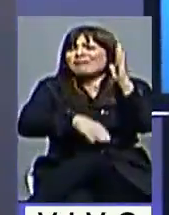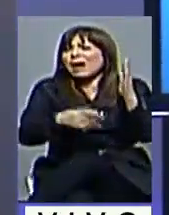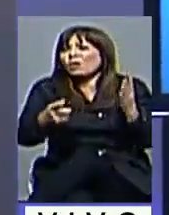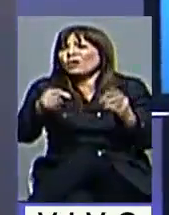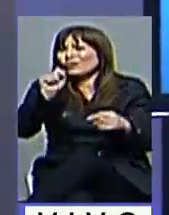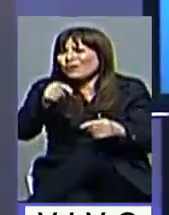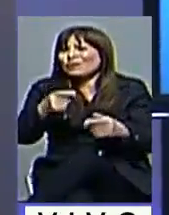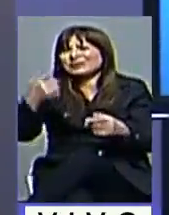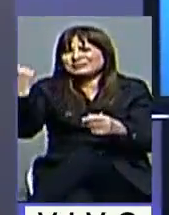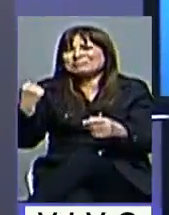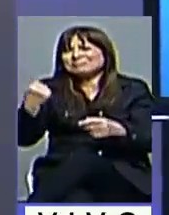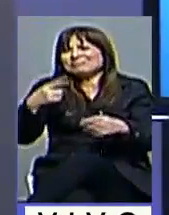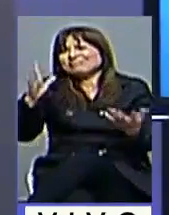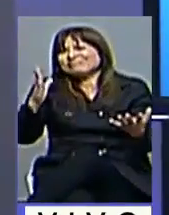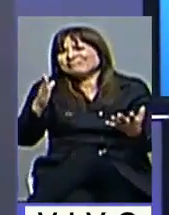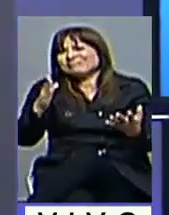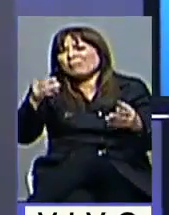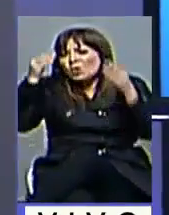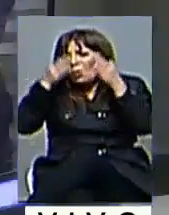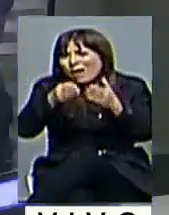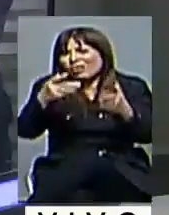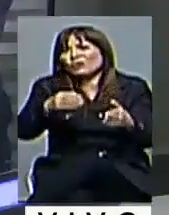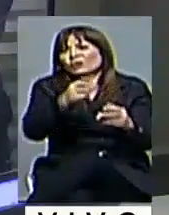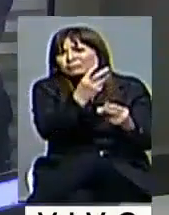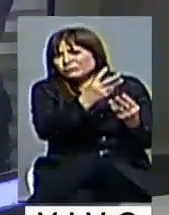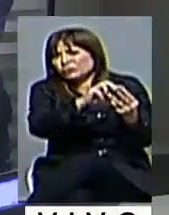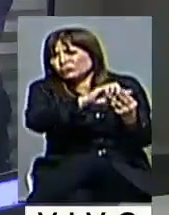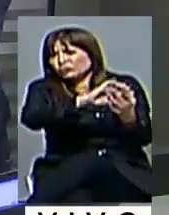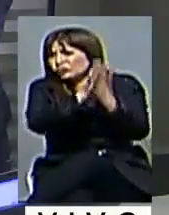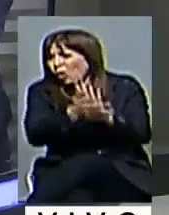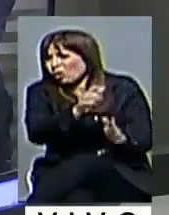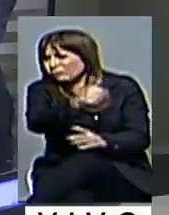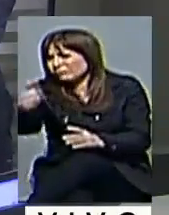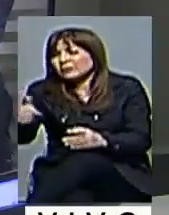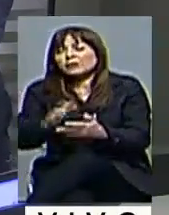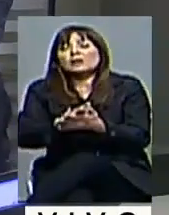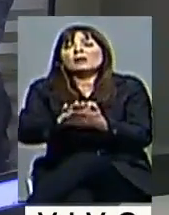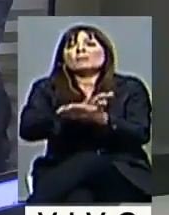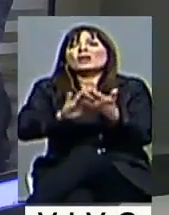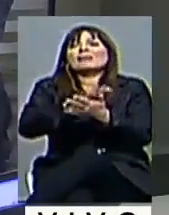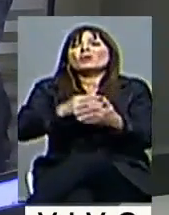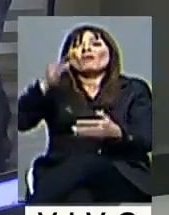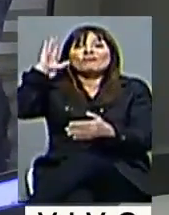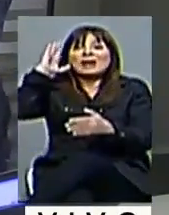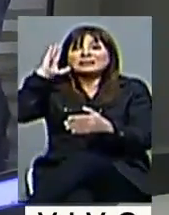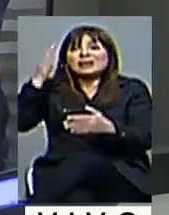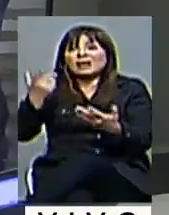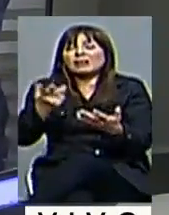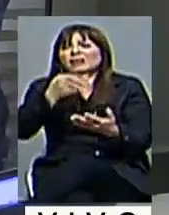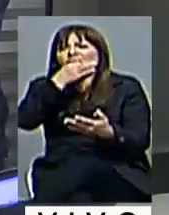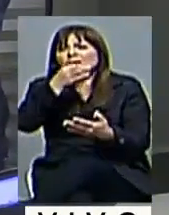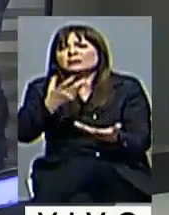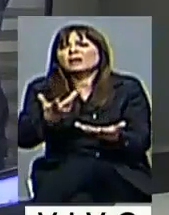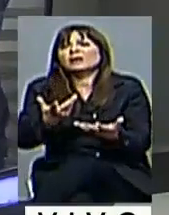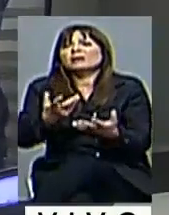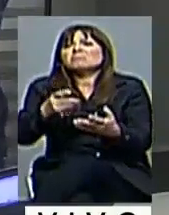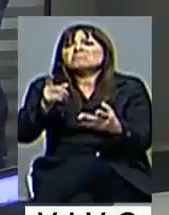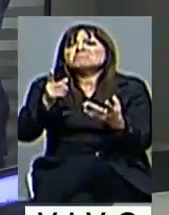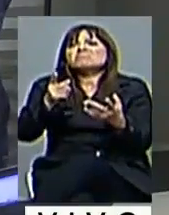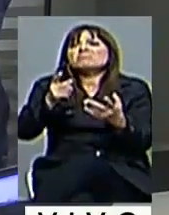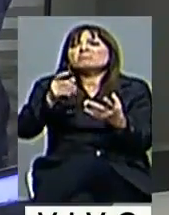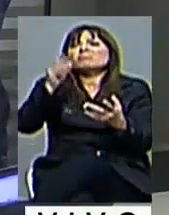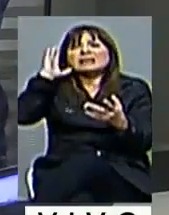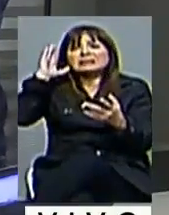cosas... ¿No hubo un triunfo de Bachelet, por ejemplo? ¿Por qué? Porque ella instaló el tema cuando la gratuidad llegó para quedarse. Alguien tiene que tomar eso sí o